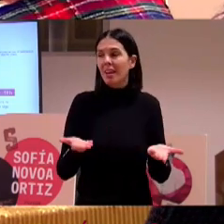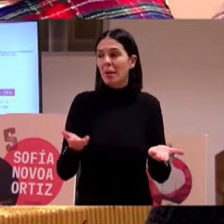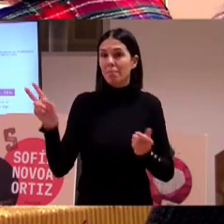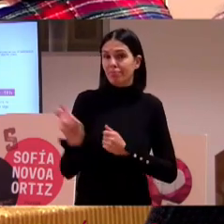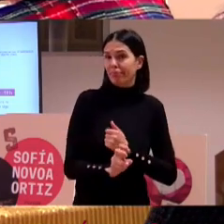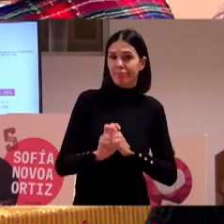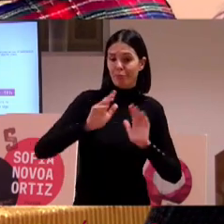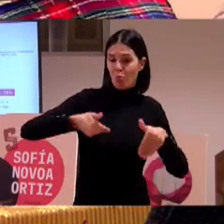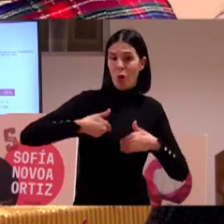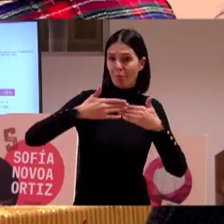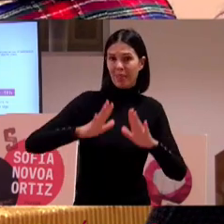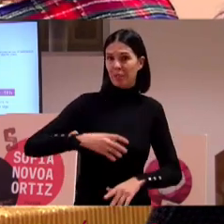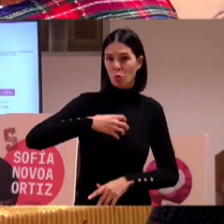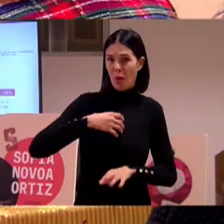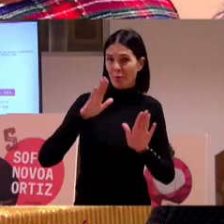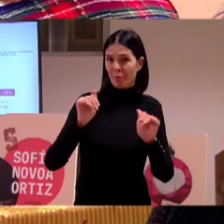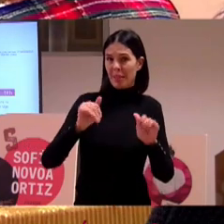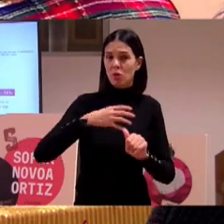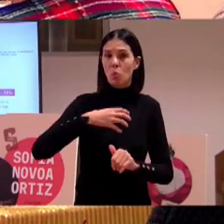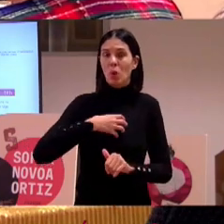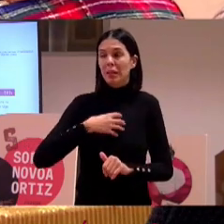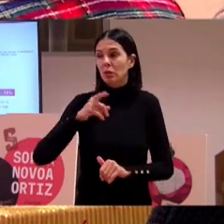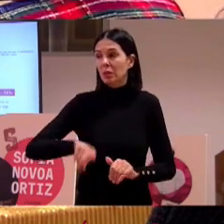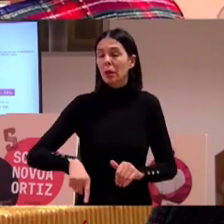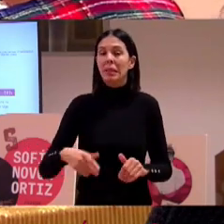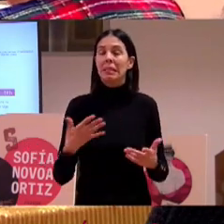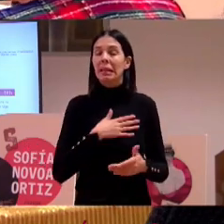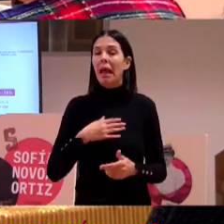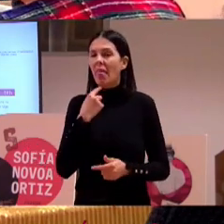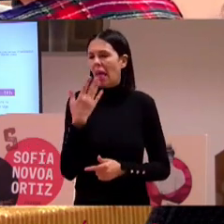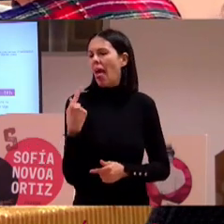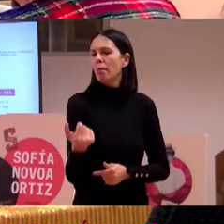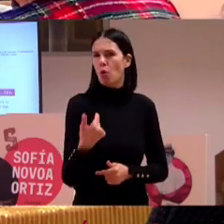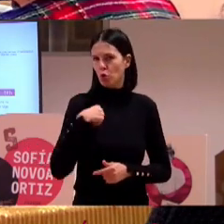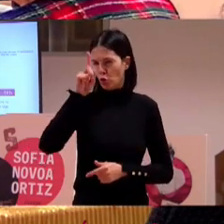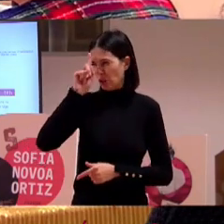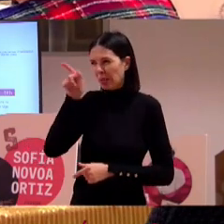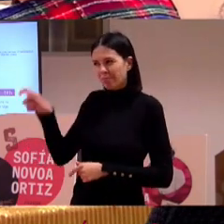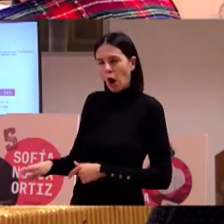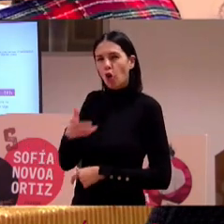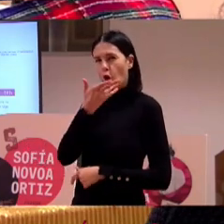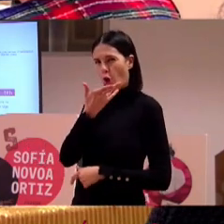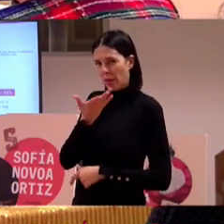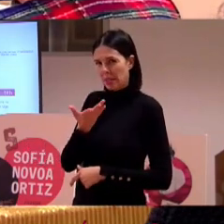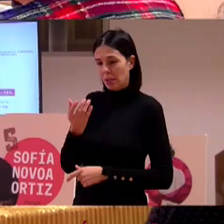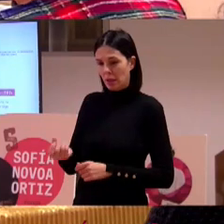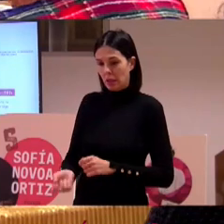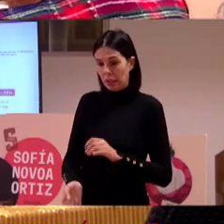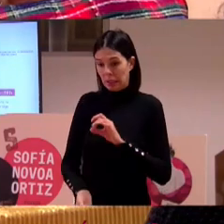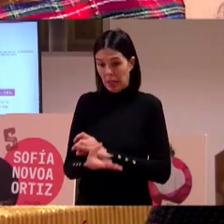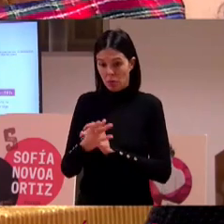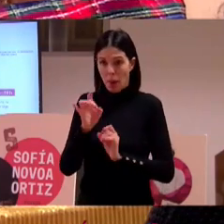no pudo venir. Y también quiero decir que hace poco, a lo mejor tú no lo conoces, apareció una